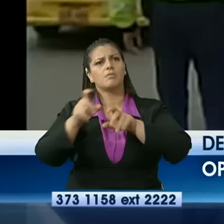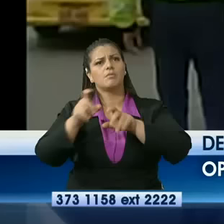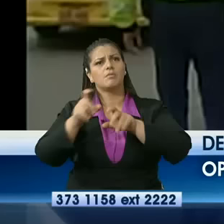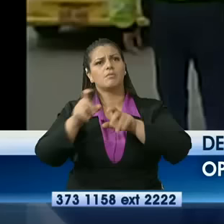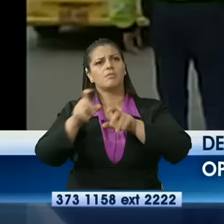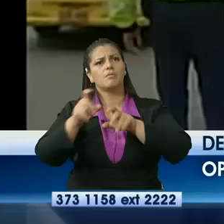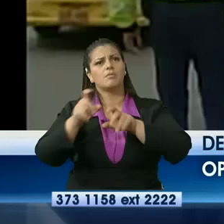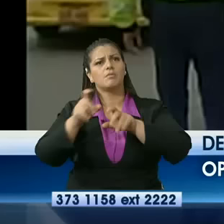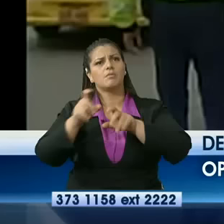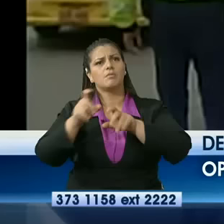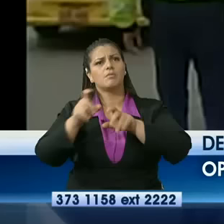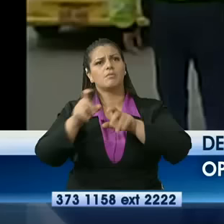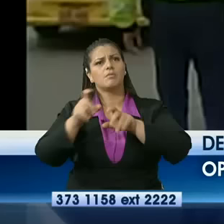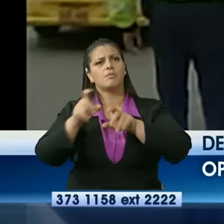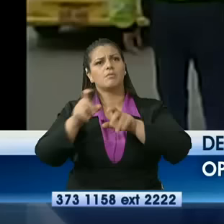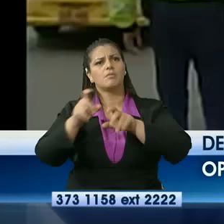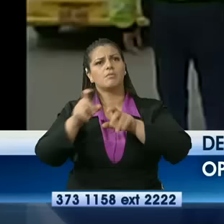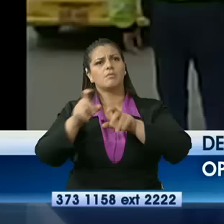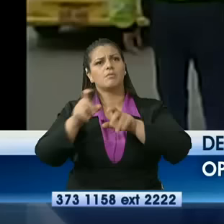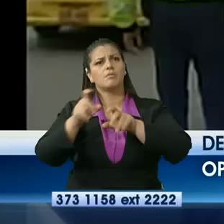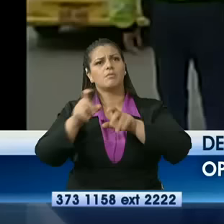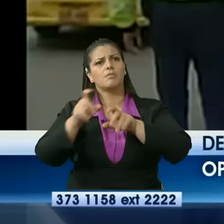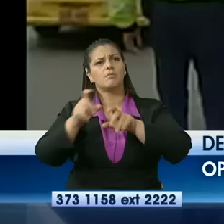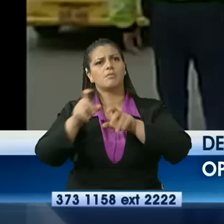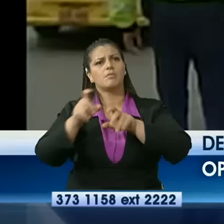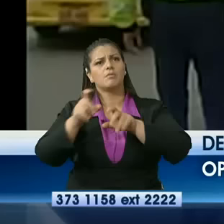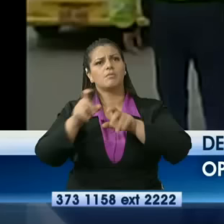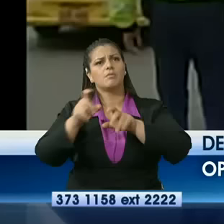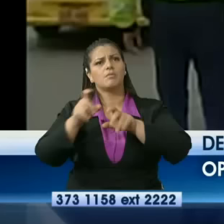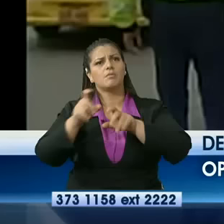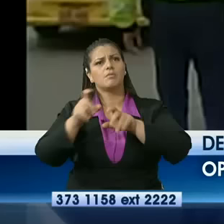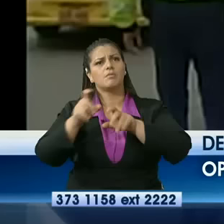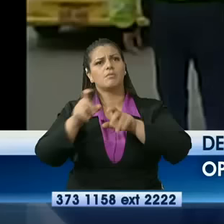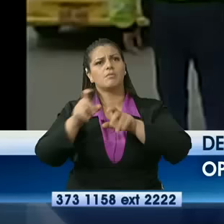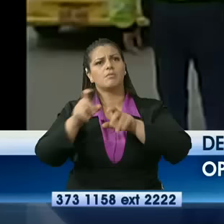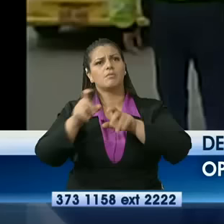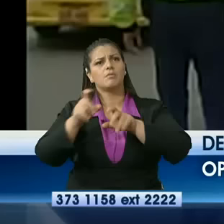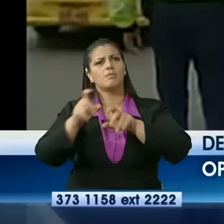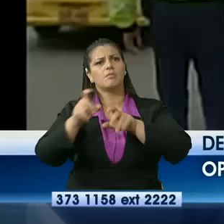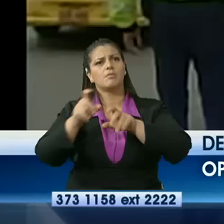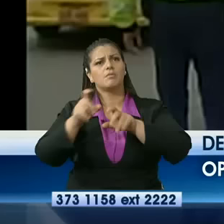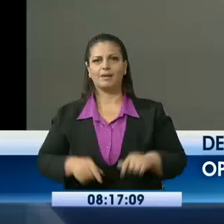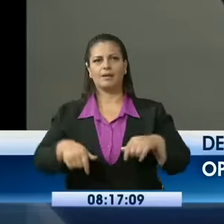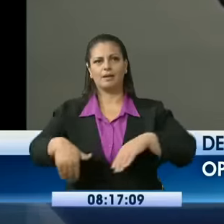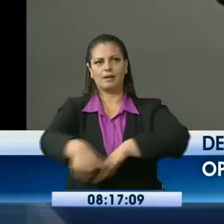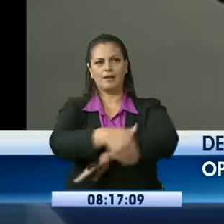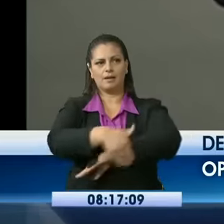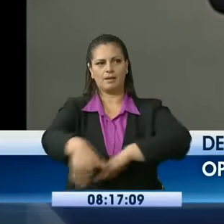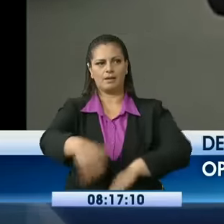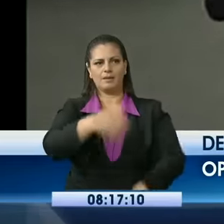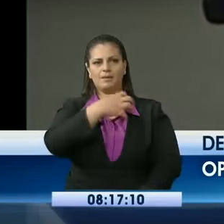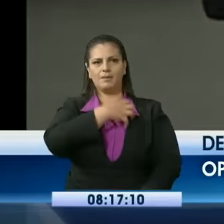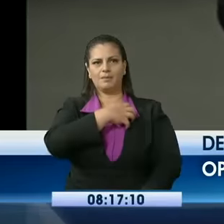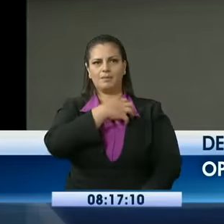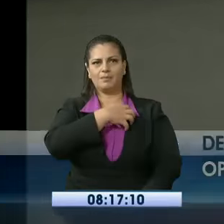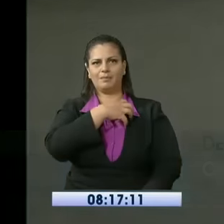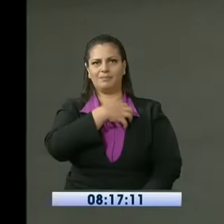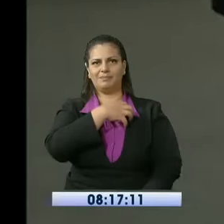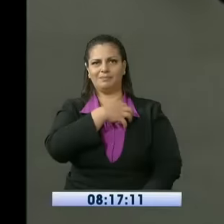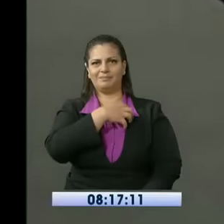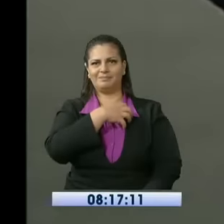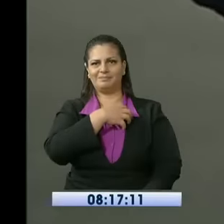se acercan a los 30 el número de vehículos retenidos y que han sido trasladados a los patios de retención vehicular, en